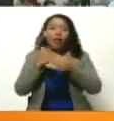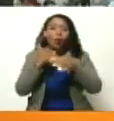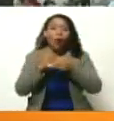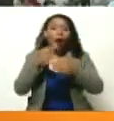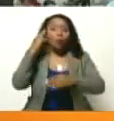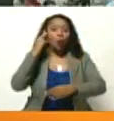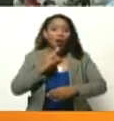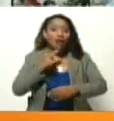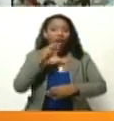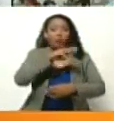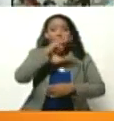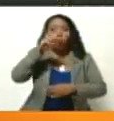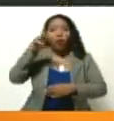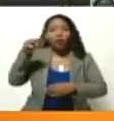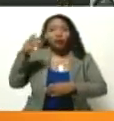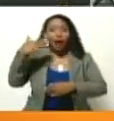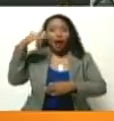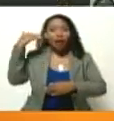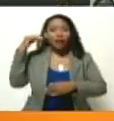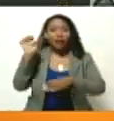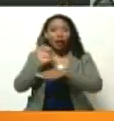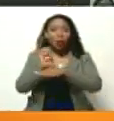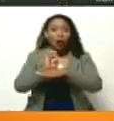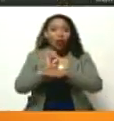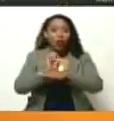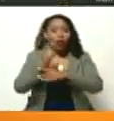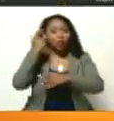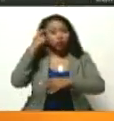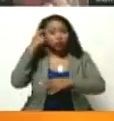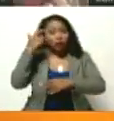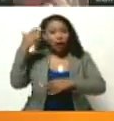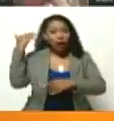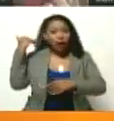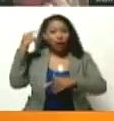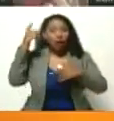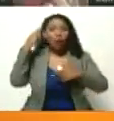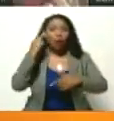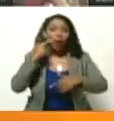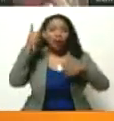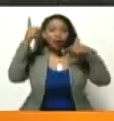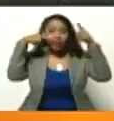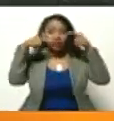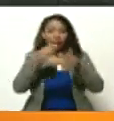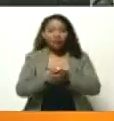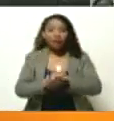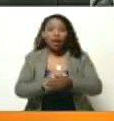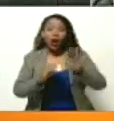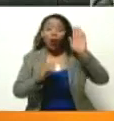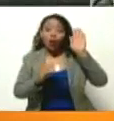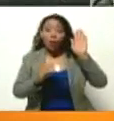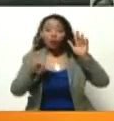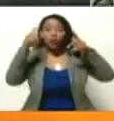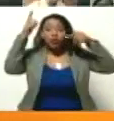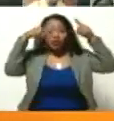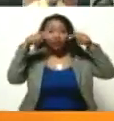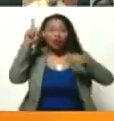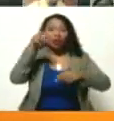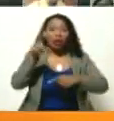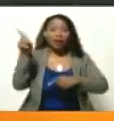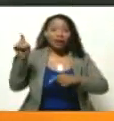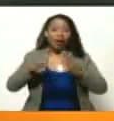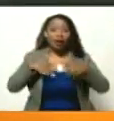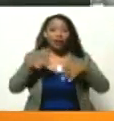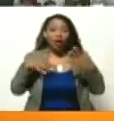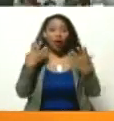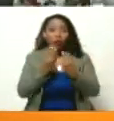del Movimiento Bolivariano Revolucionario 200, el juramento de Bolívar y de Chávez, pues, el juramento que el comandante Chávez en aquel acto con